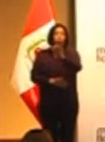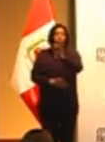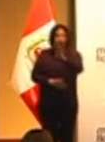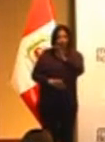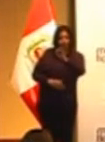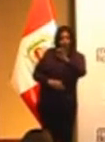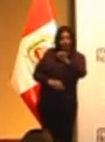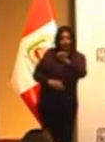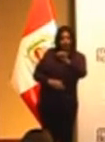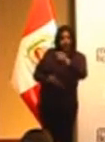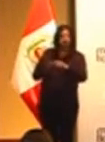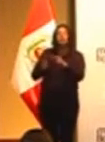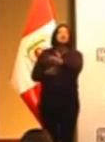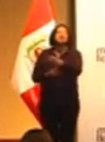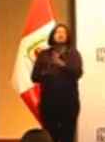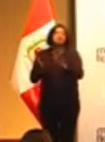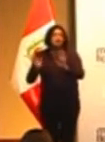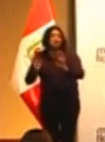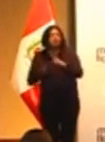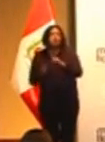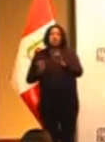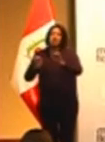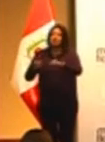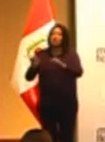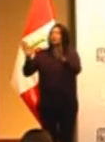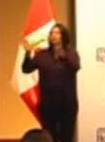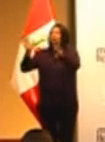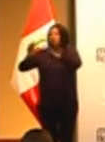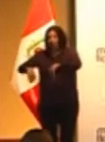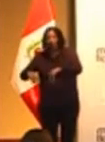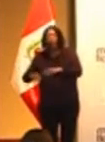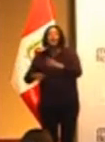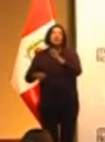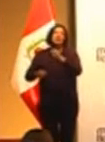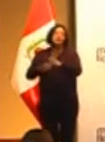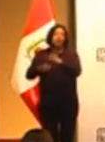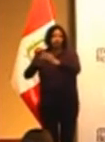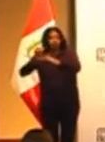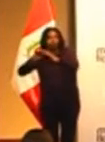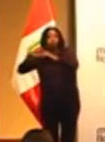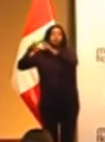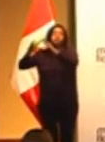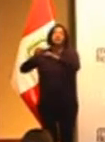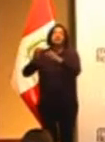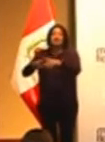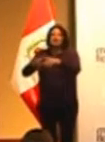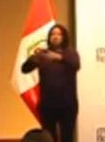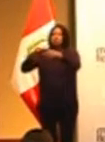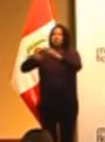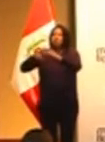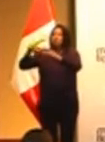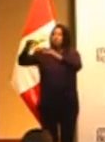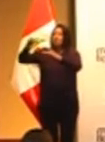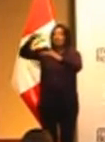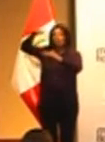que de alguna manera la echamos abajo, la trabajamos, crecimos en